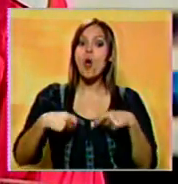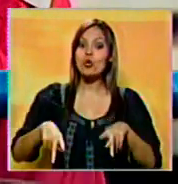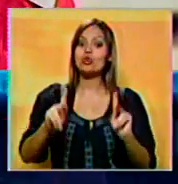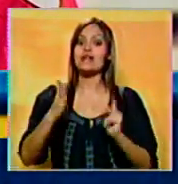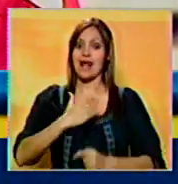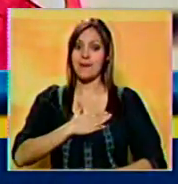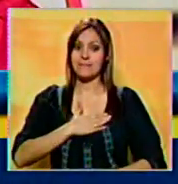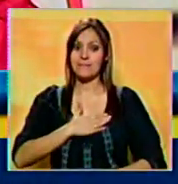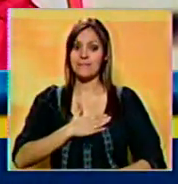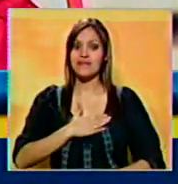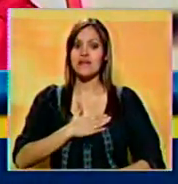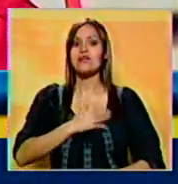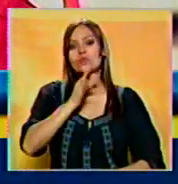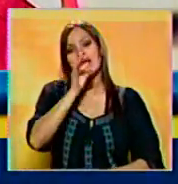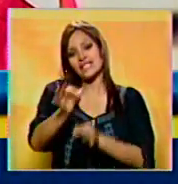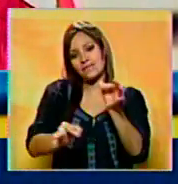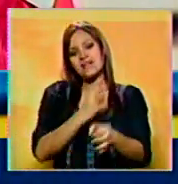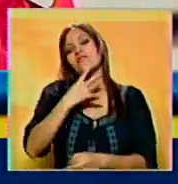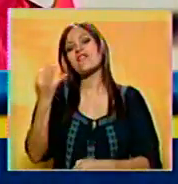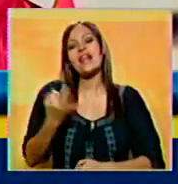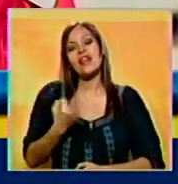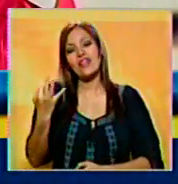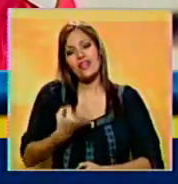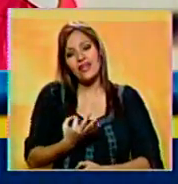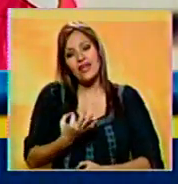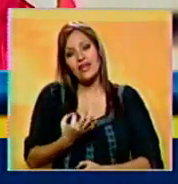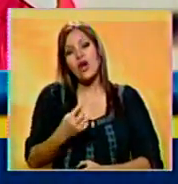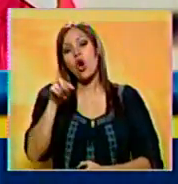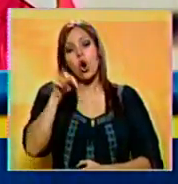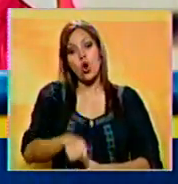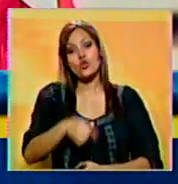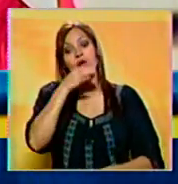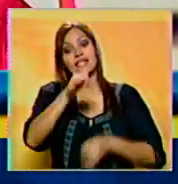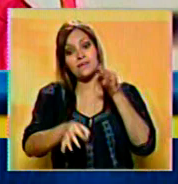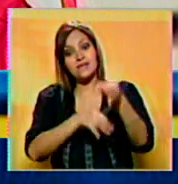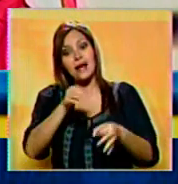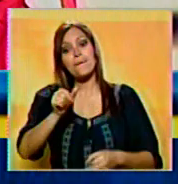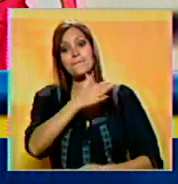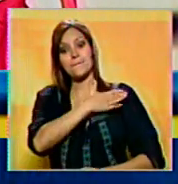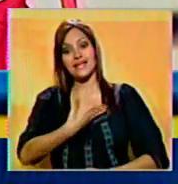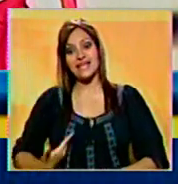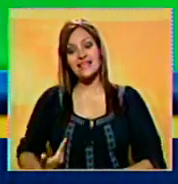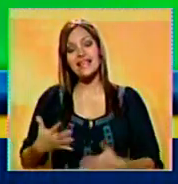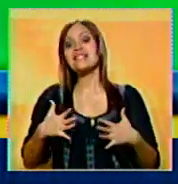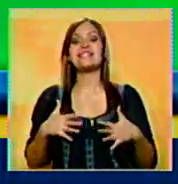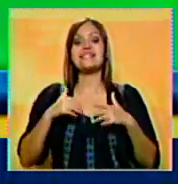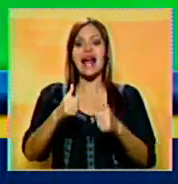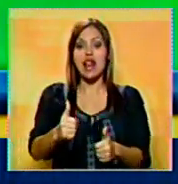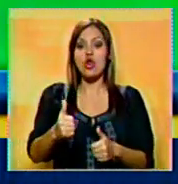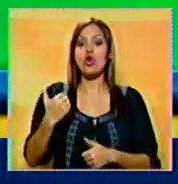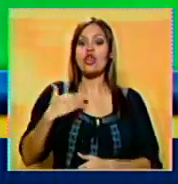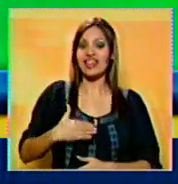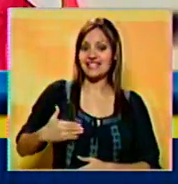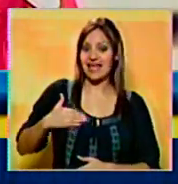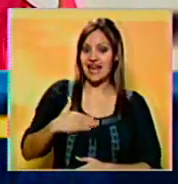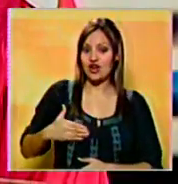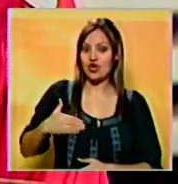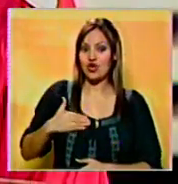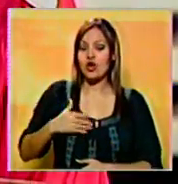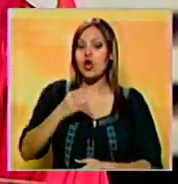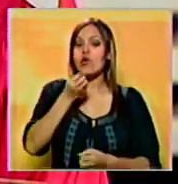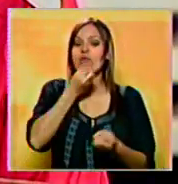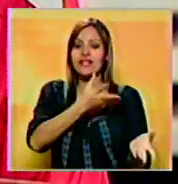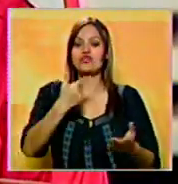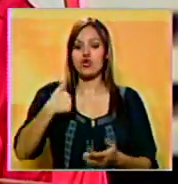oportunidad. Como mencionas, realmente hoy voy a hablar no solamente como presidenta de Seno Salud. Para contarte un poquito, me hice